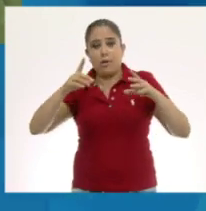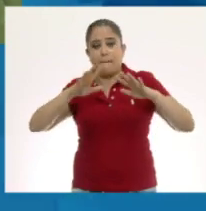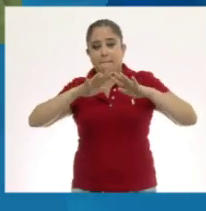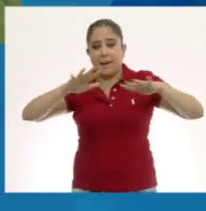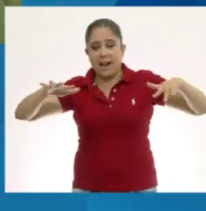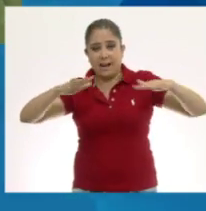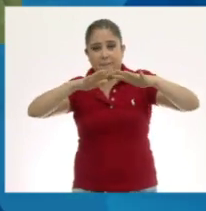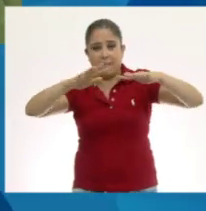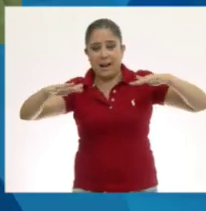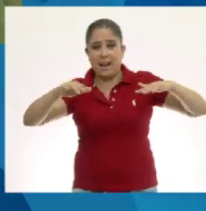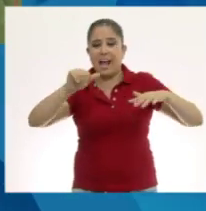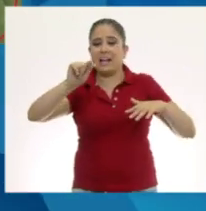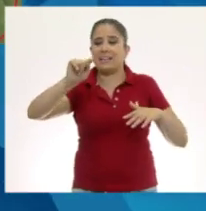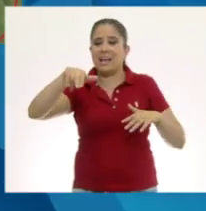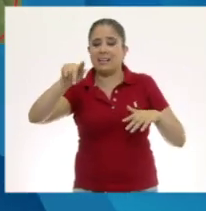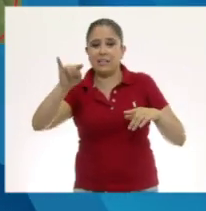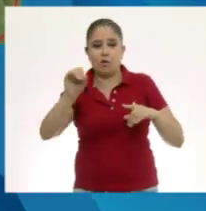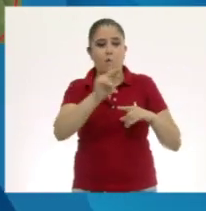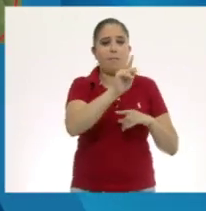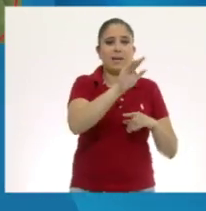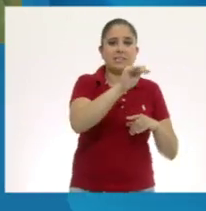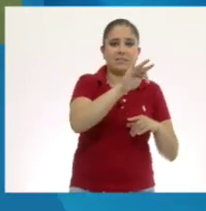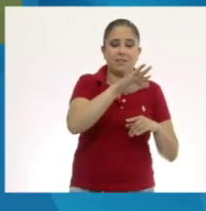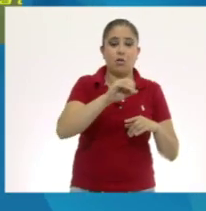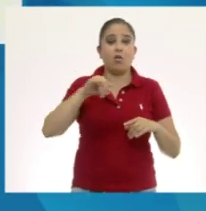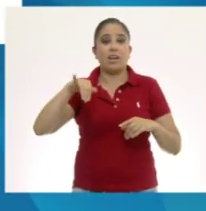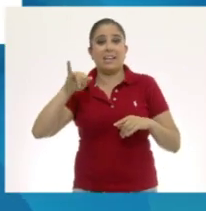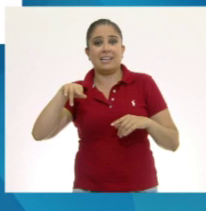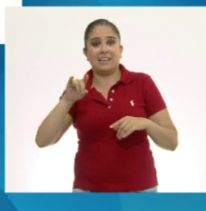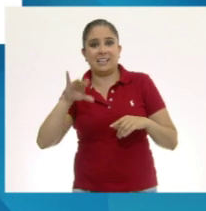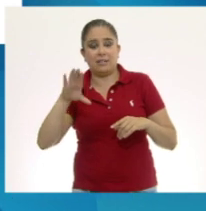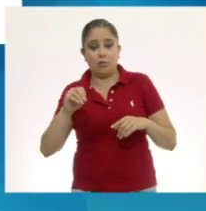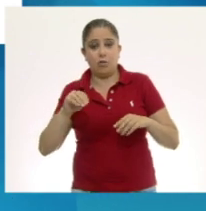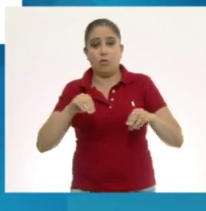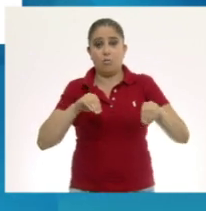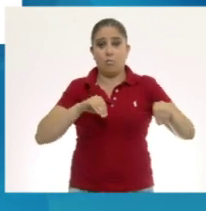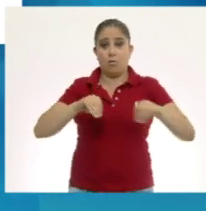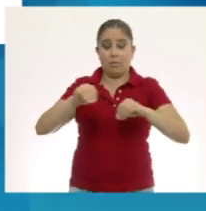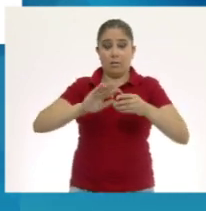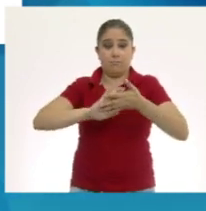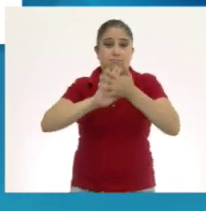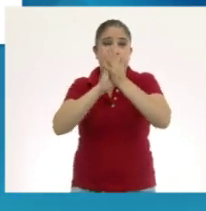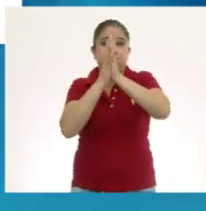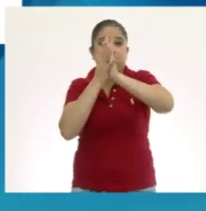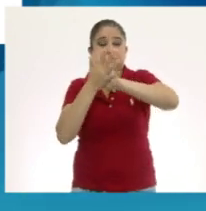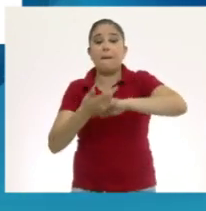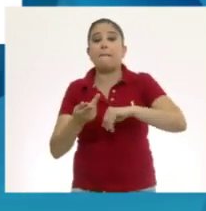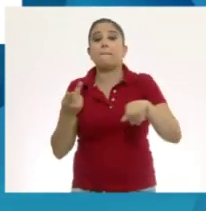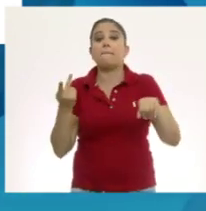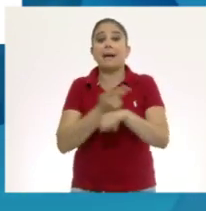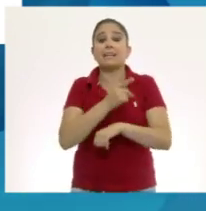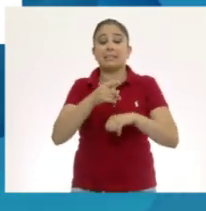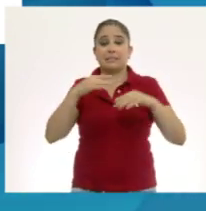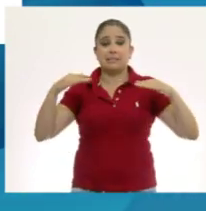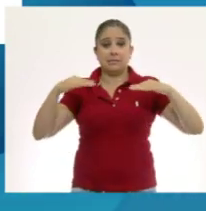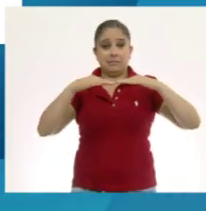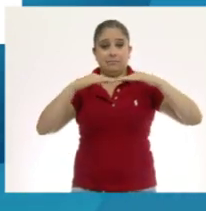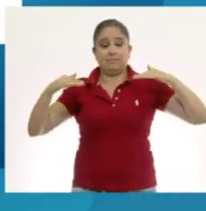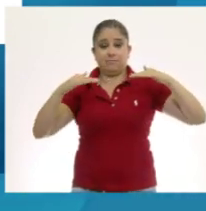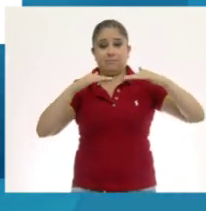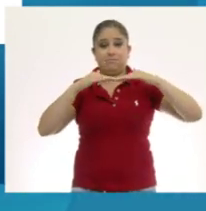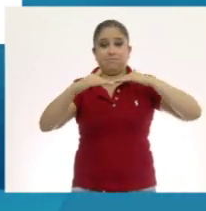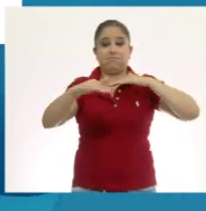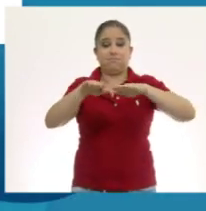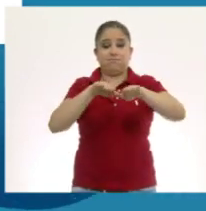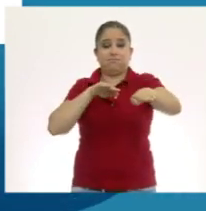océanos Atlántico, Pacífico e Índico. El movimiento transformante ocurre donde las placas se desplazan